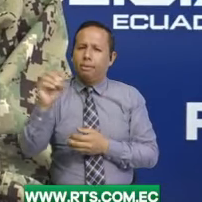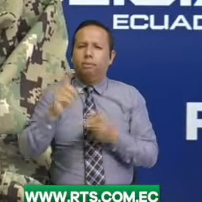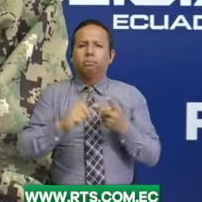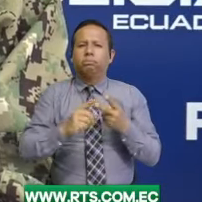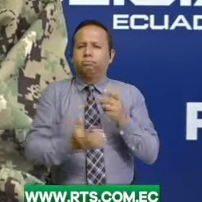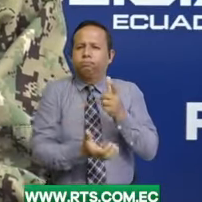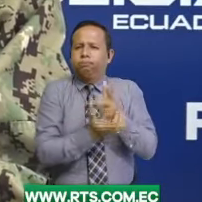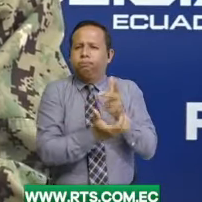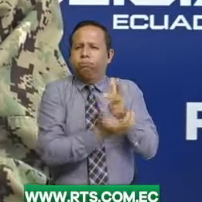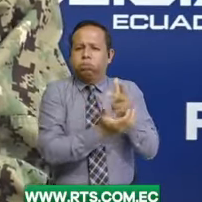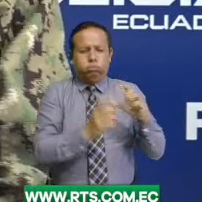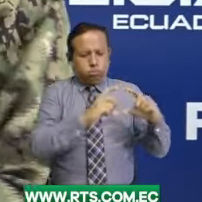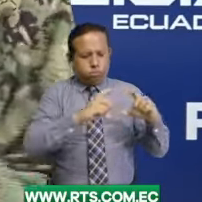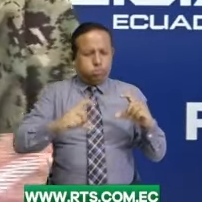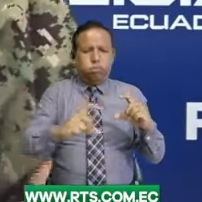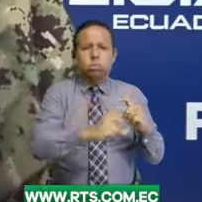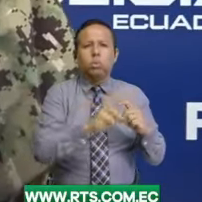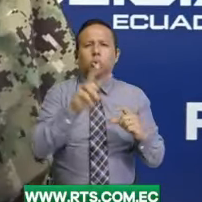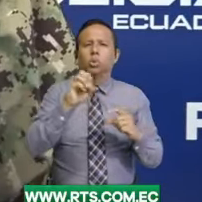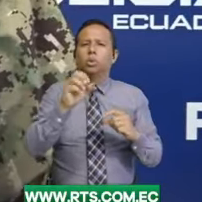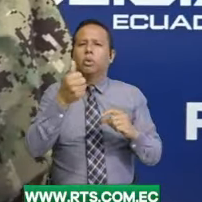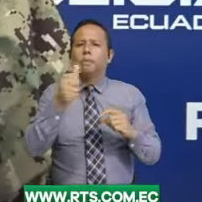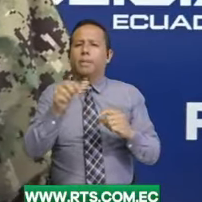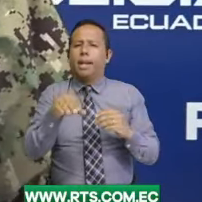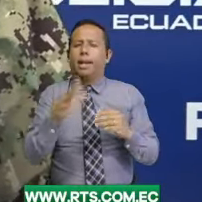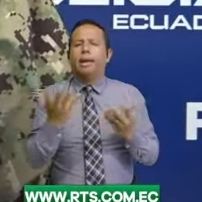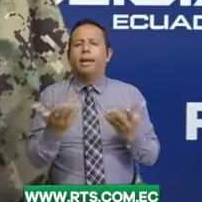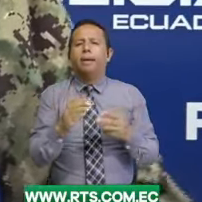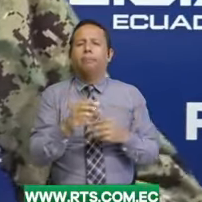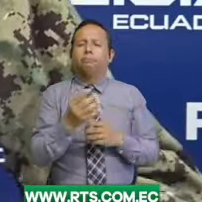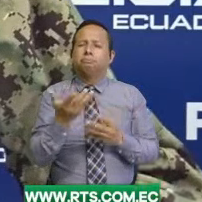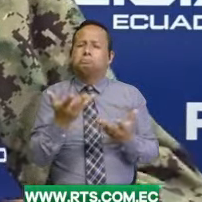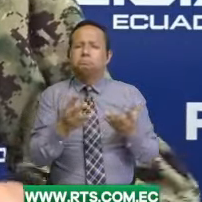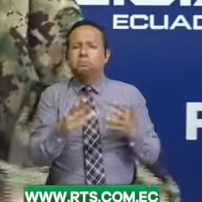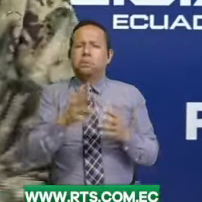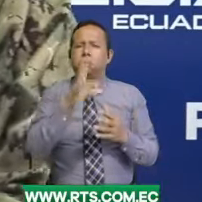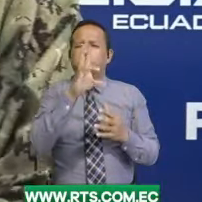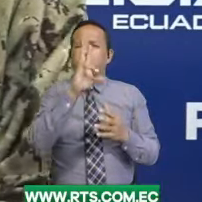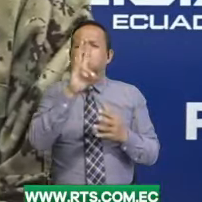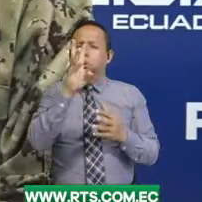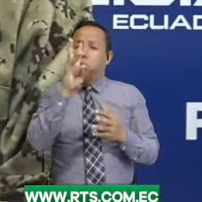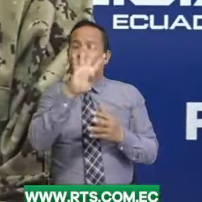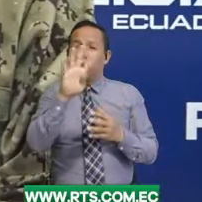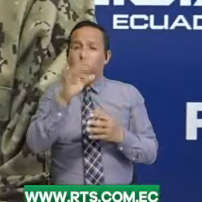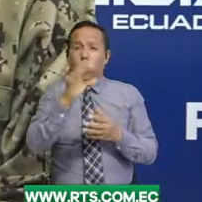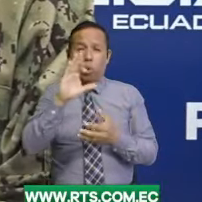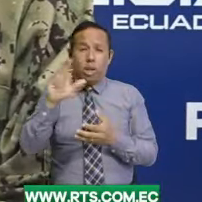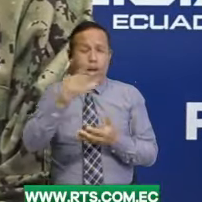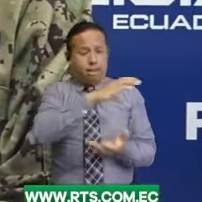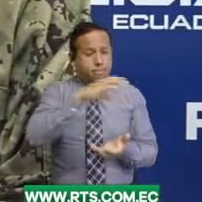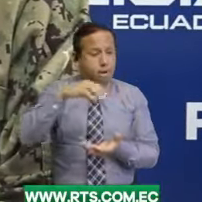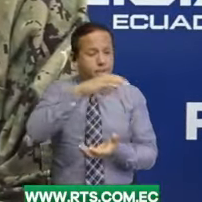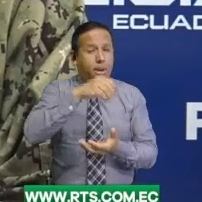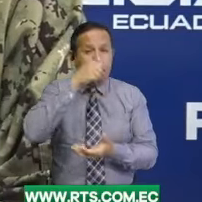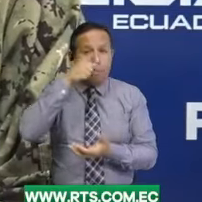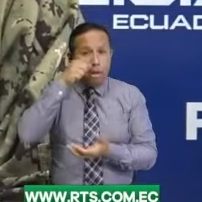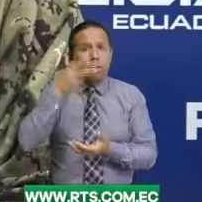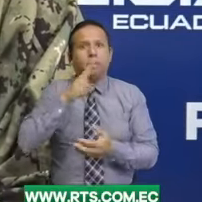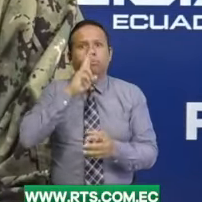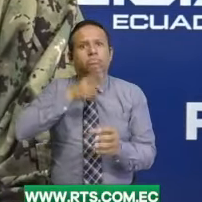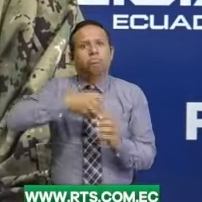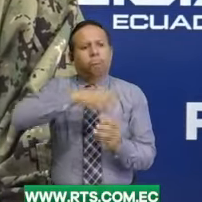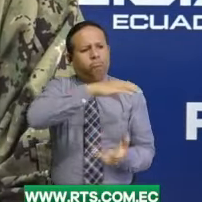municiones 210.000, sustancias sujetas a fiscalización casi 64 toneladas, casi 270.000 galones de